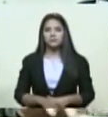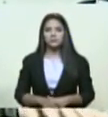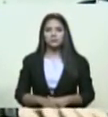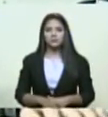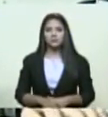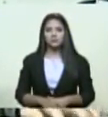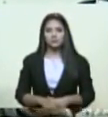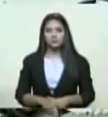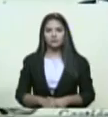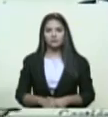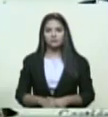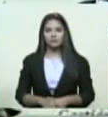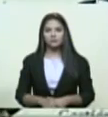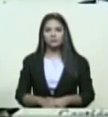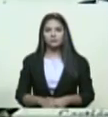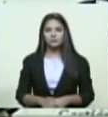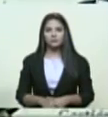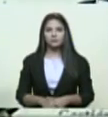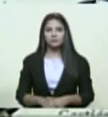con una